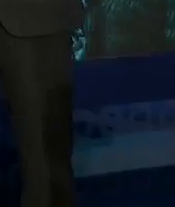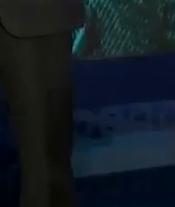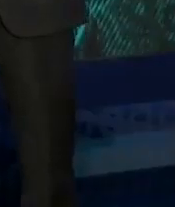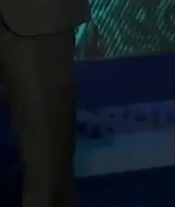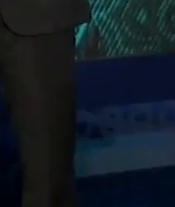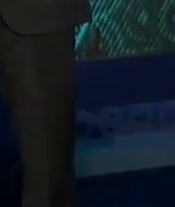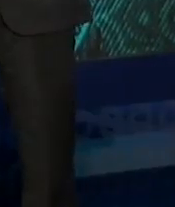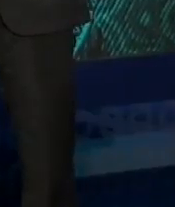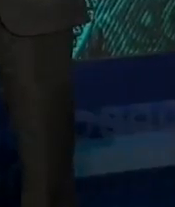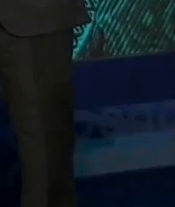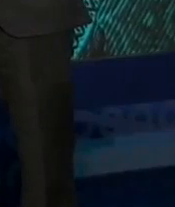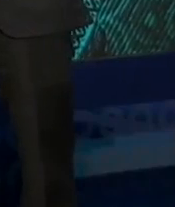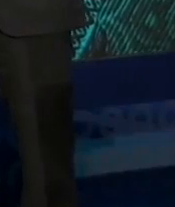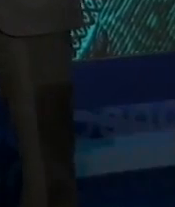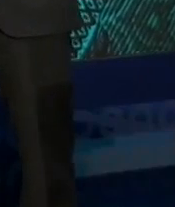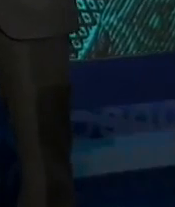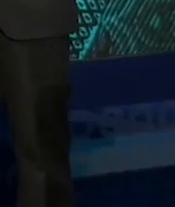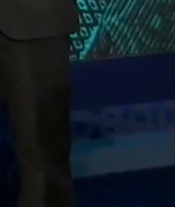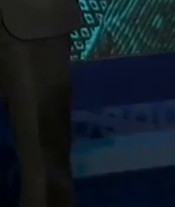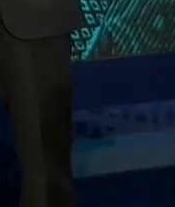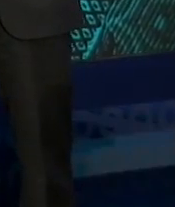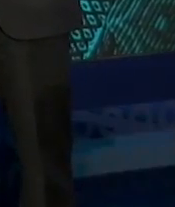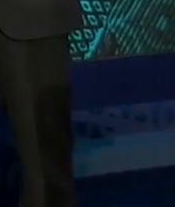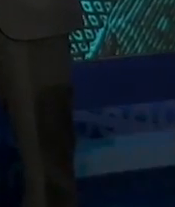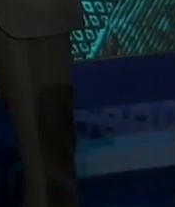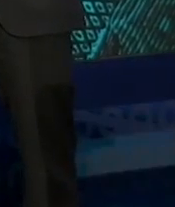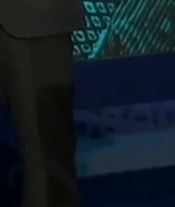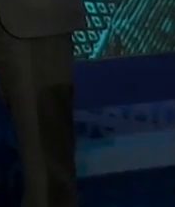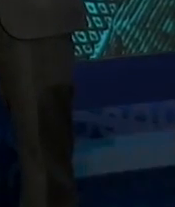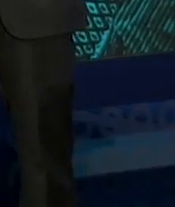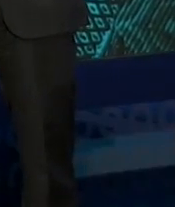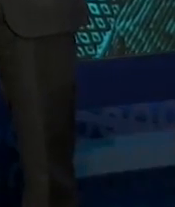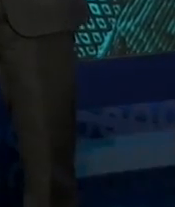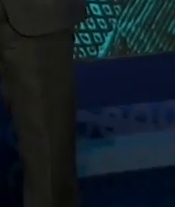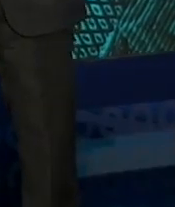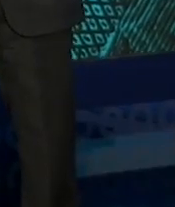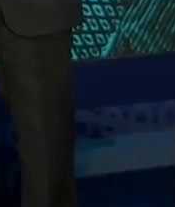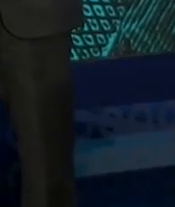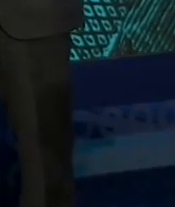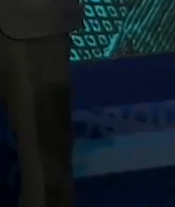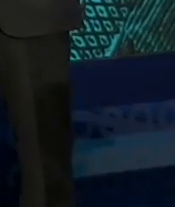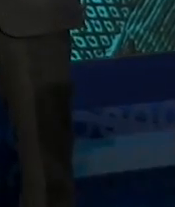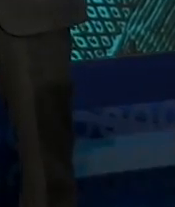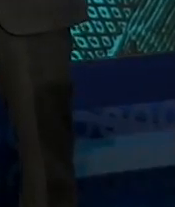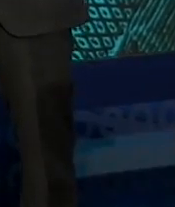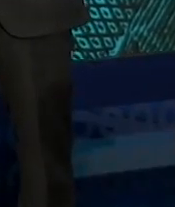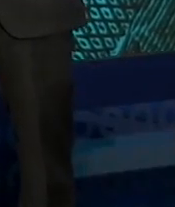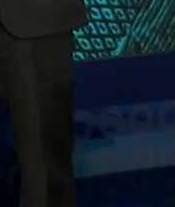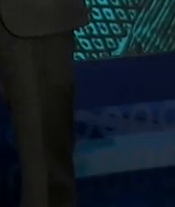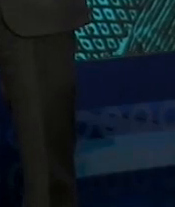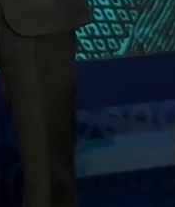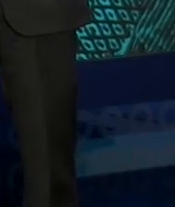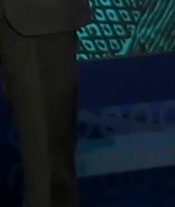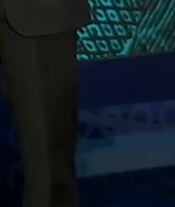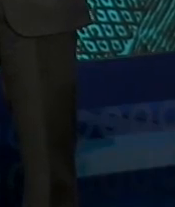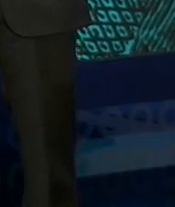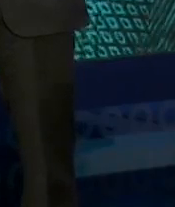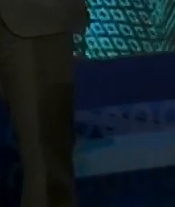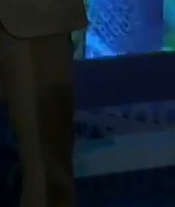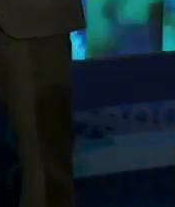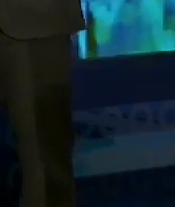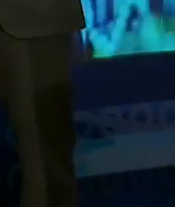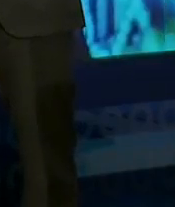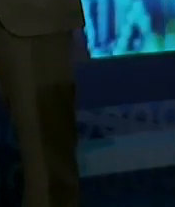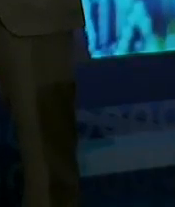además you're y servicios funerarios cadenas de fríos decir lo que tiene que ver con la refrigeración de perecederos medios de comunicación y logística